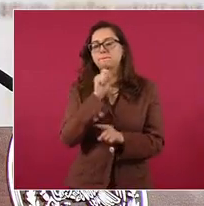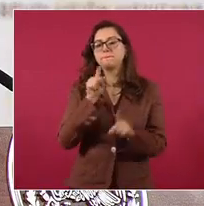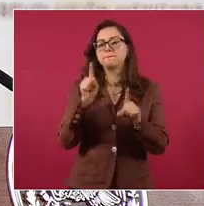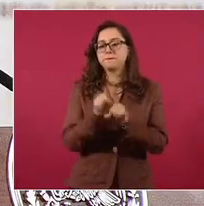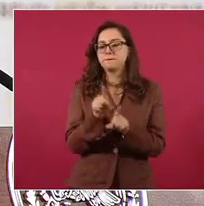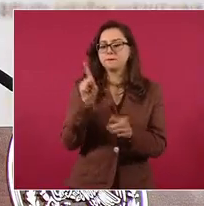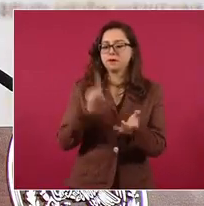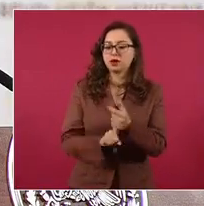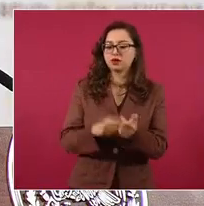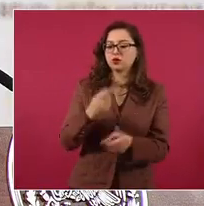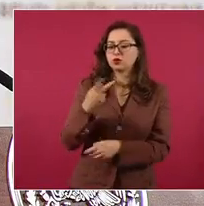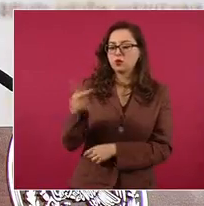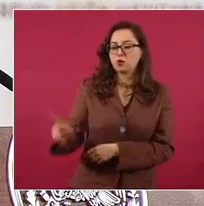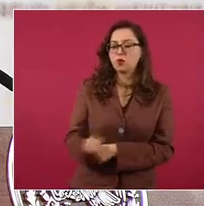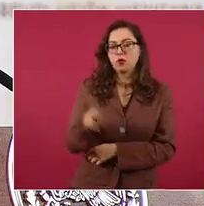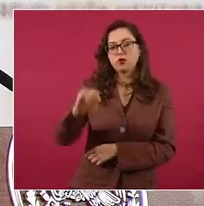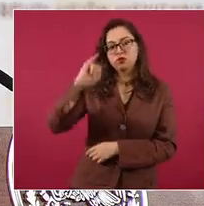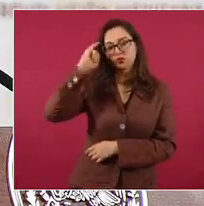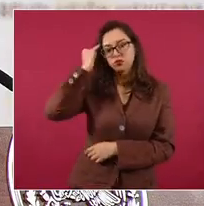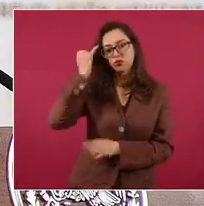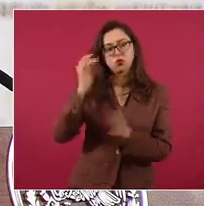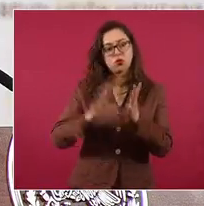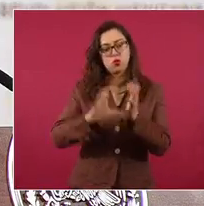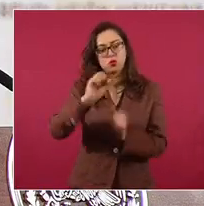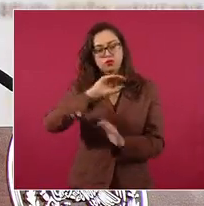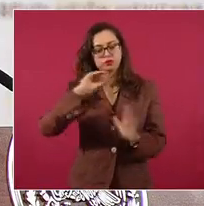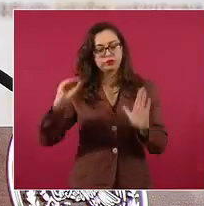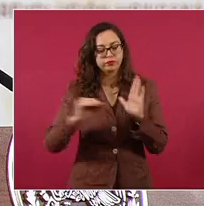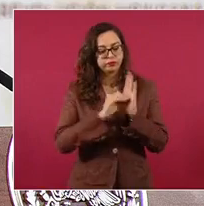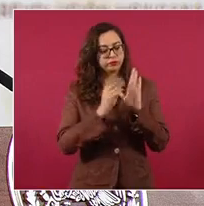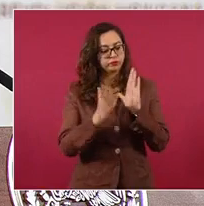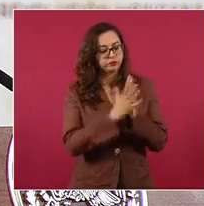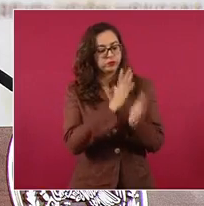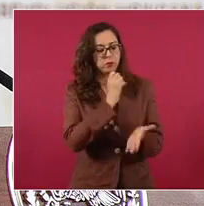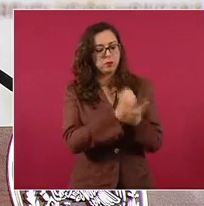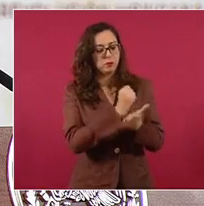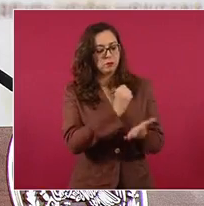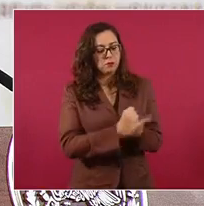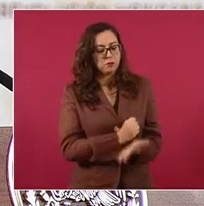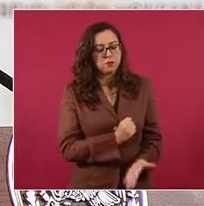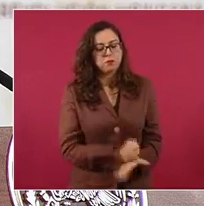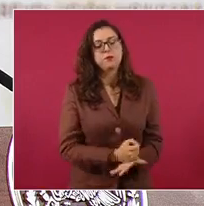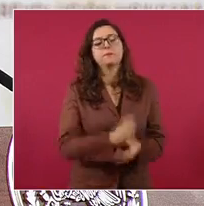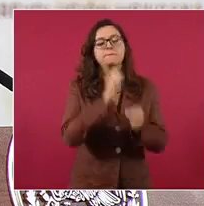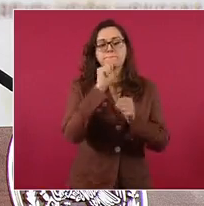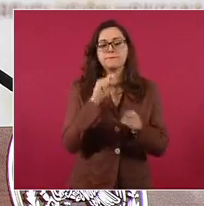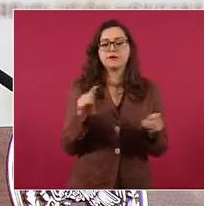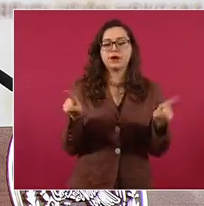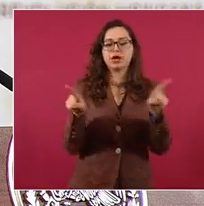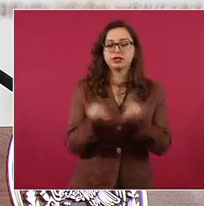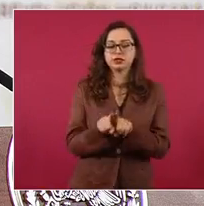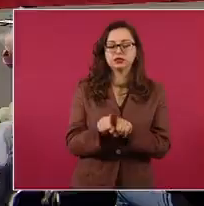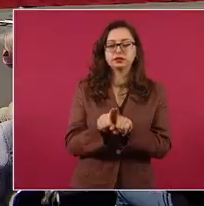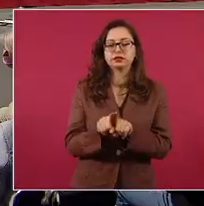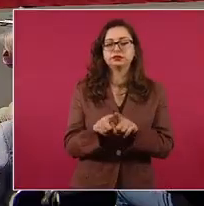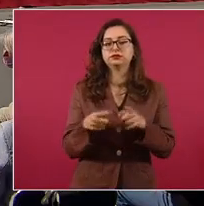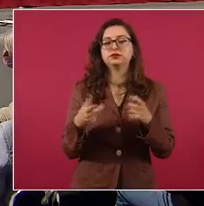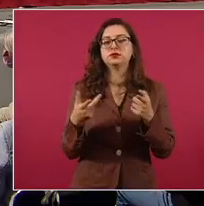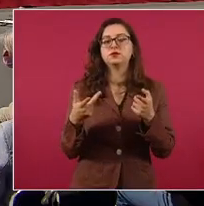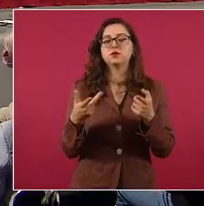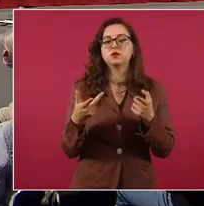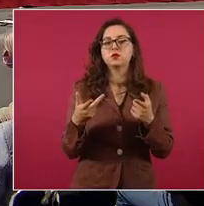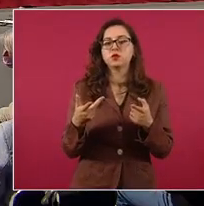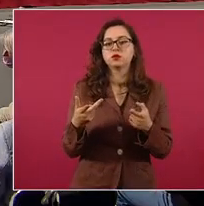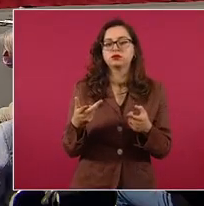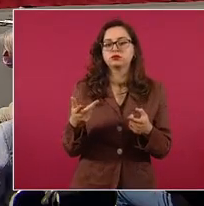legal sobre derechos de los pueblos indígenas y afromexicanos que se aprobaron, la participación de en el conflicto de